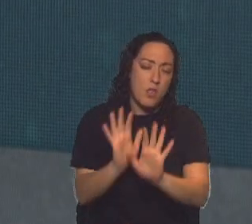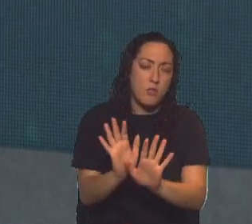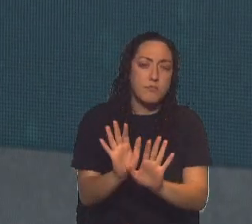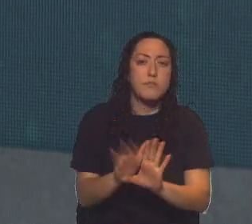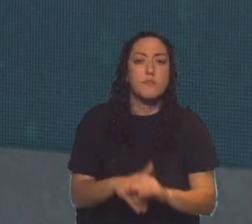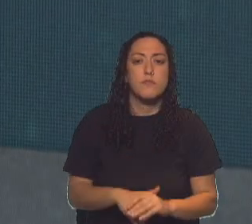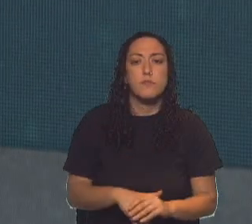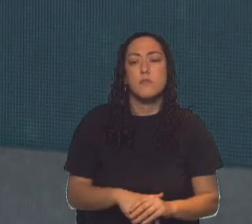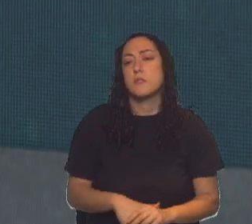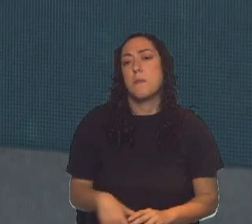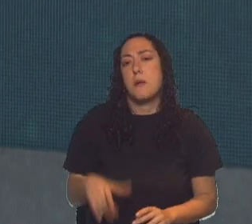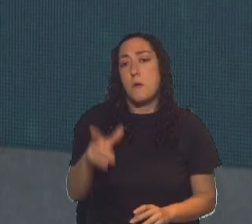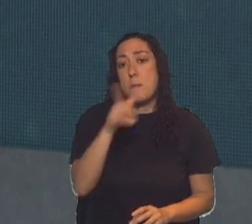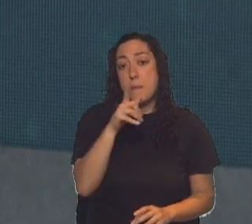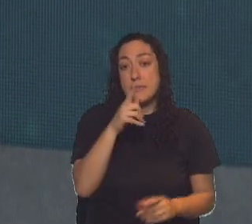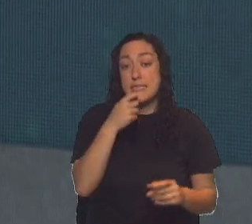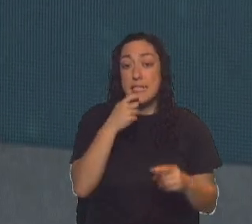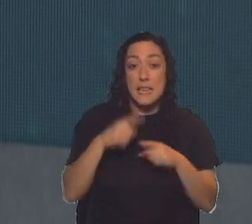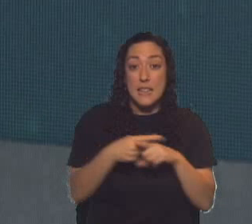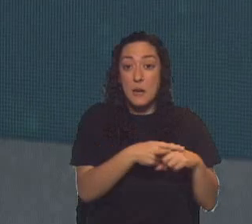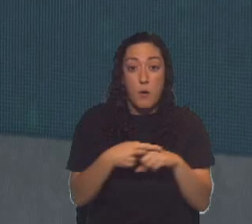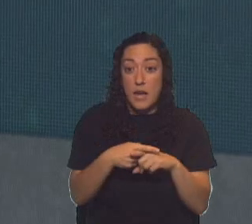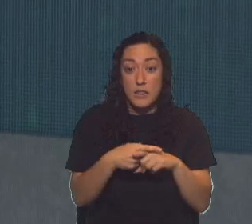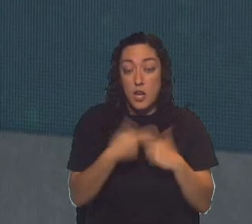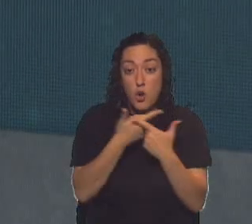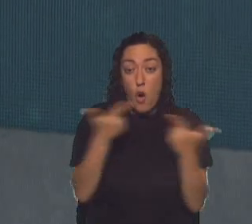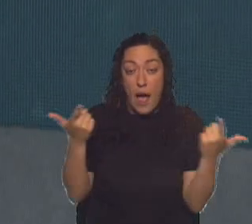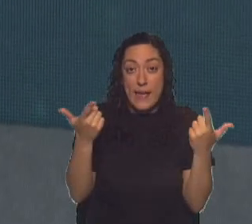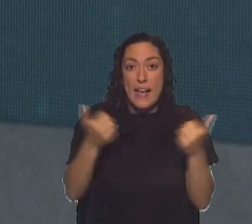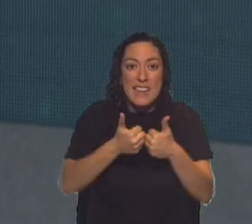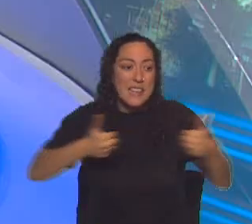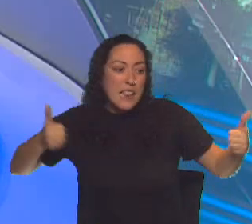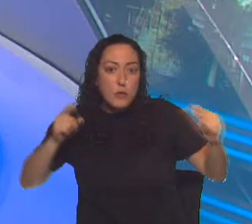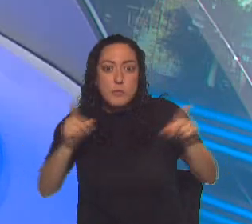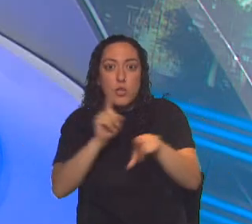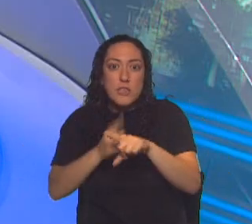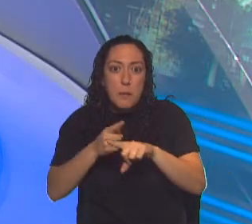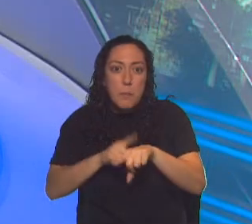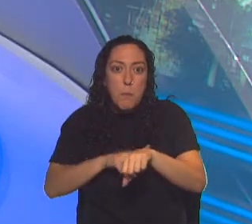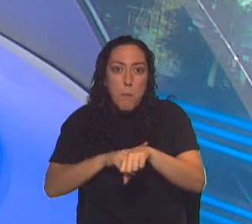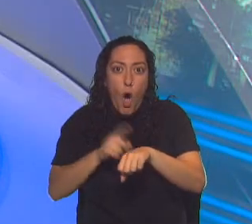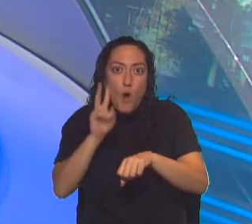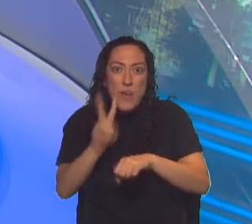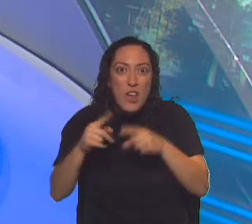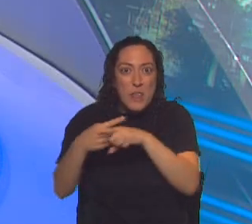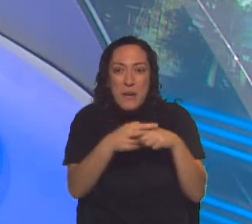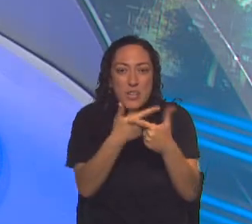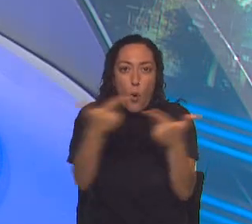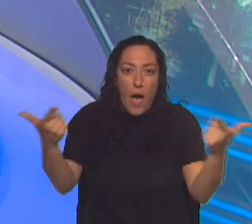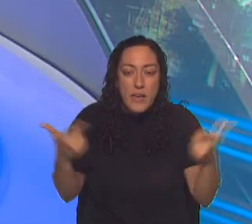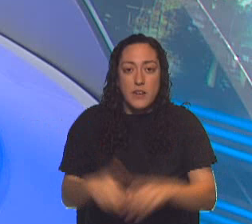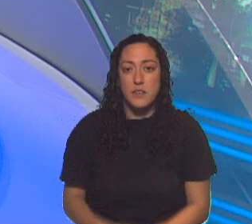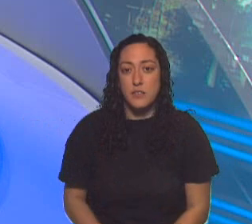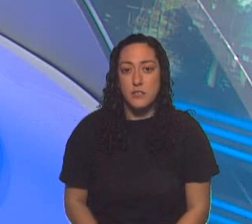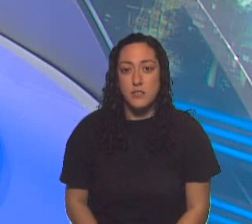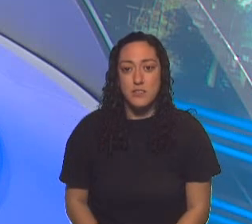me parece que si no hubiera estos debates cuándo vemos a todos los candidatos juntos debatiendo entre ellos yo no lo no digo que